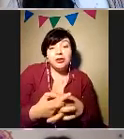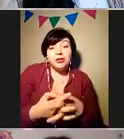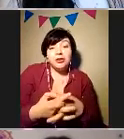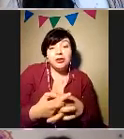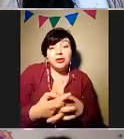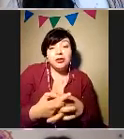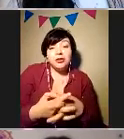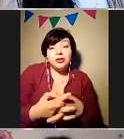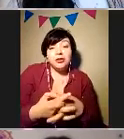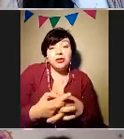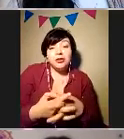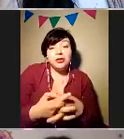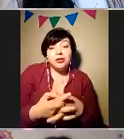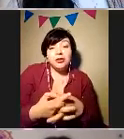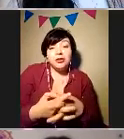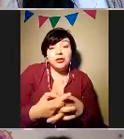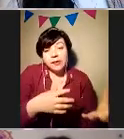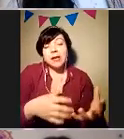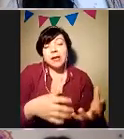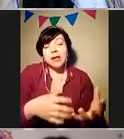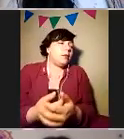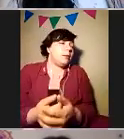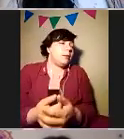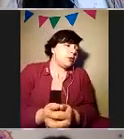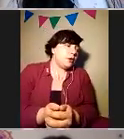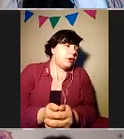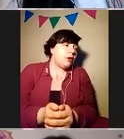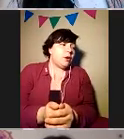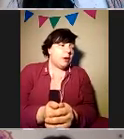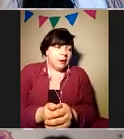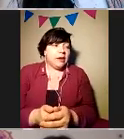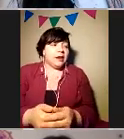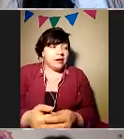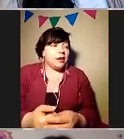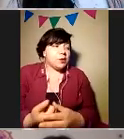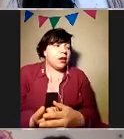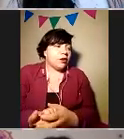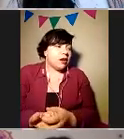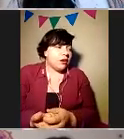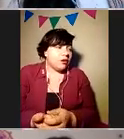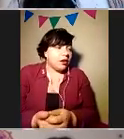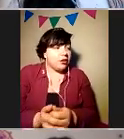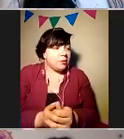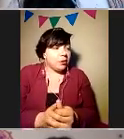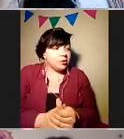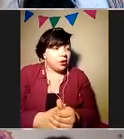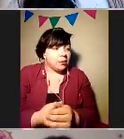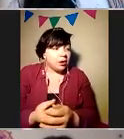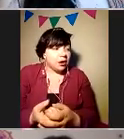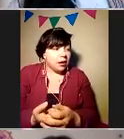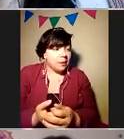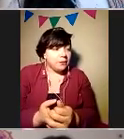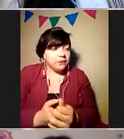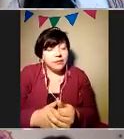rostro. Los nuevos grupos de estudio, los focos para que los prueben, la difusión del producto reducen los radios de producción